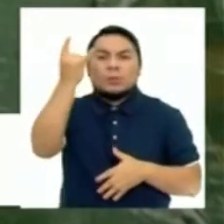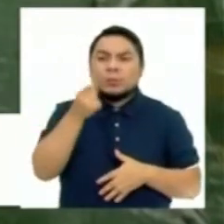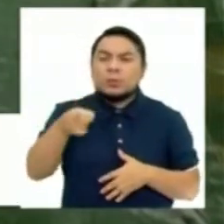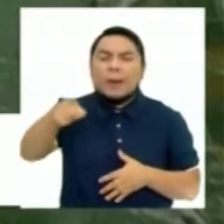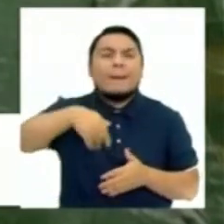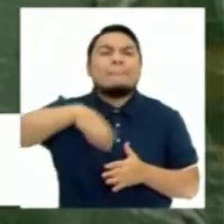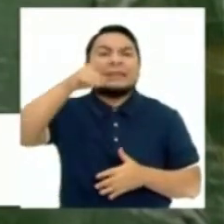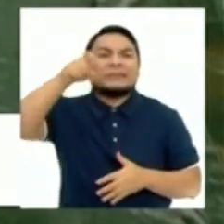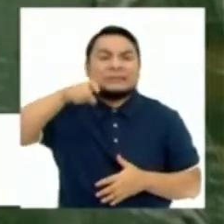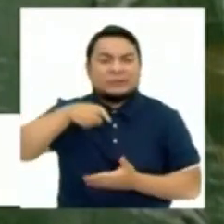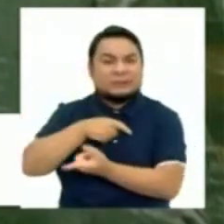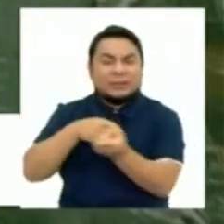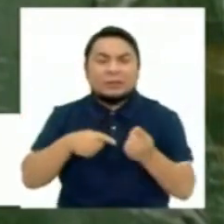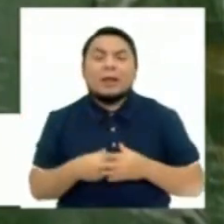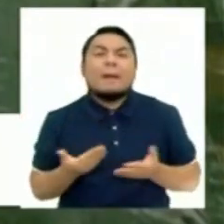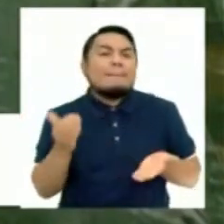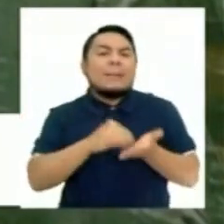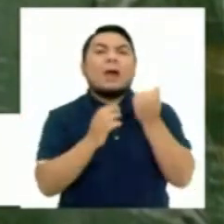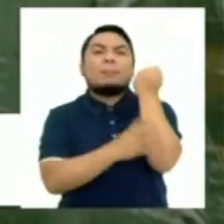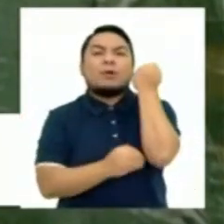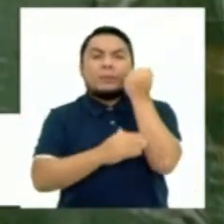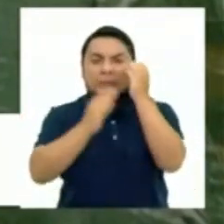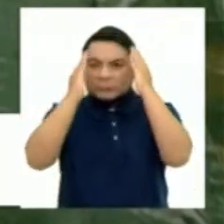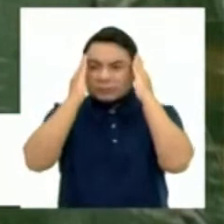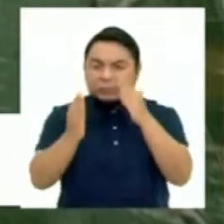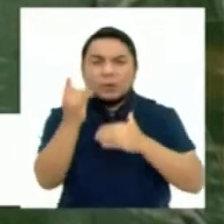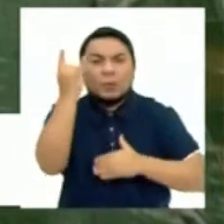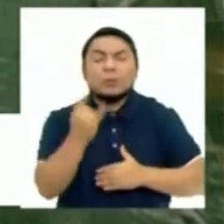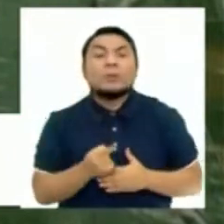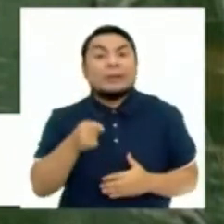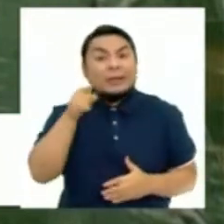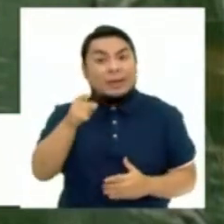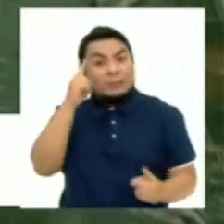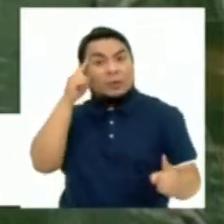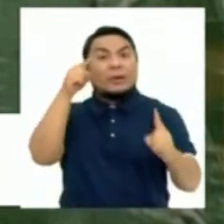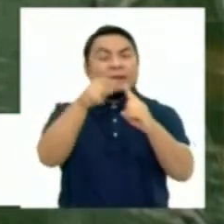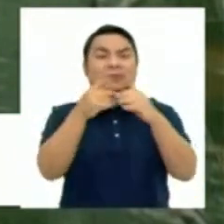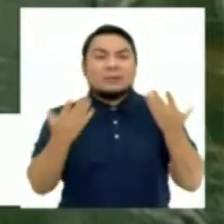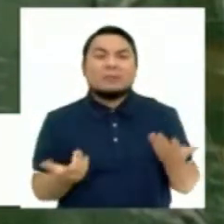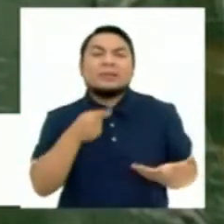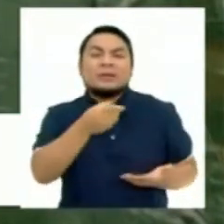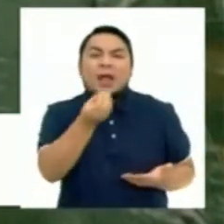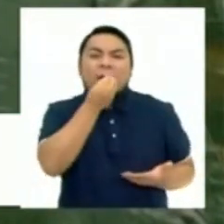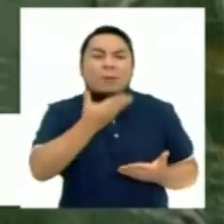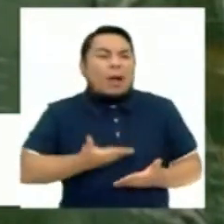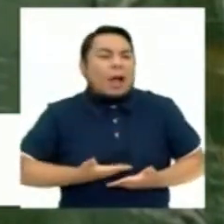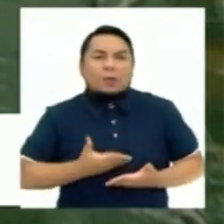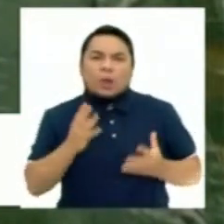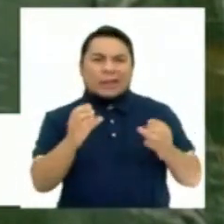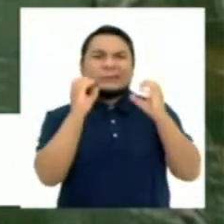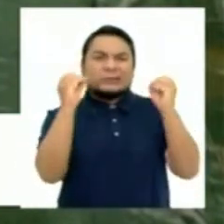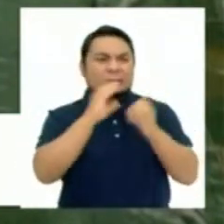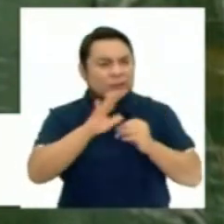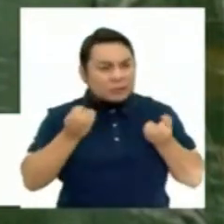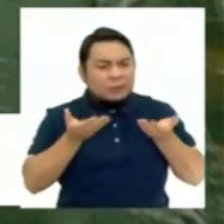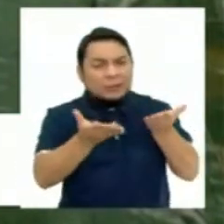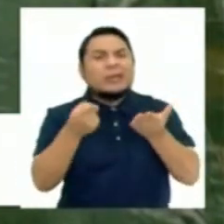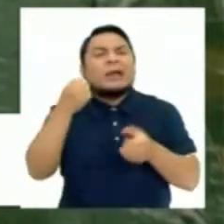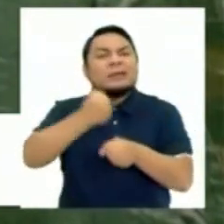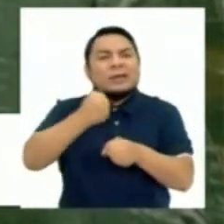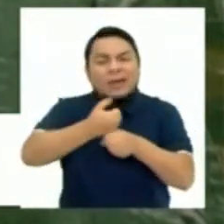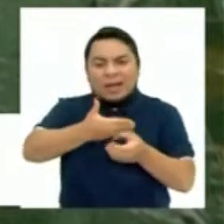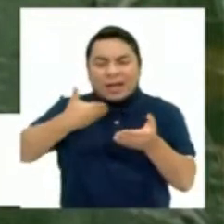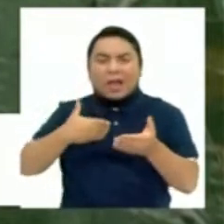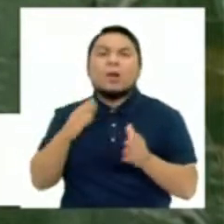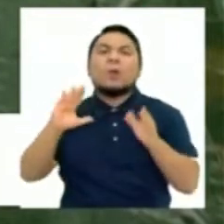más necesitados, para los más pobres. El objetivo de hambre cero debe concentrar los esfuerzos de la